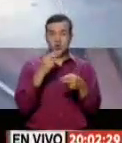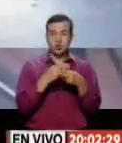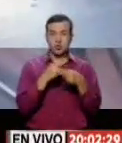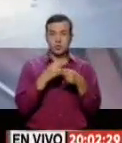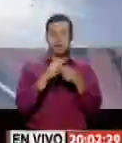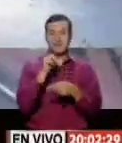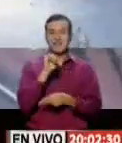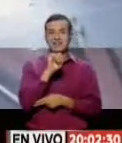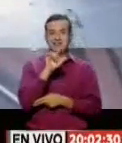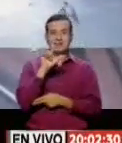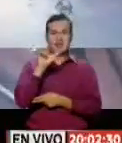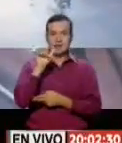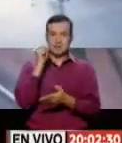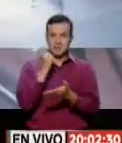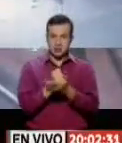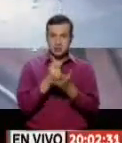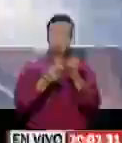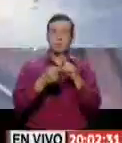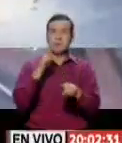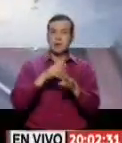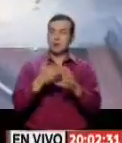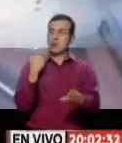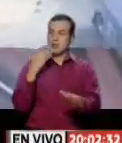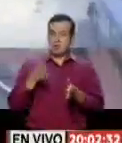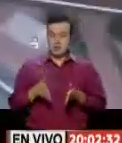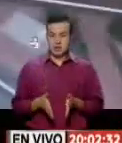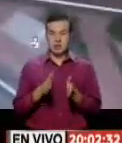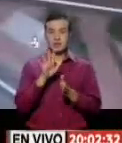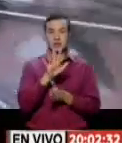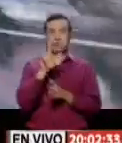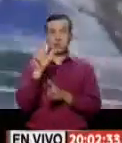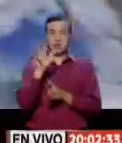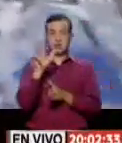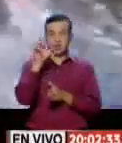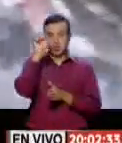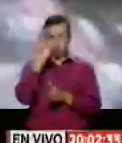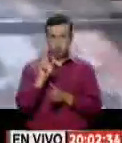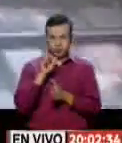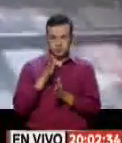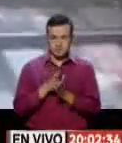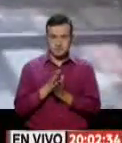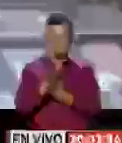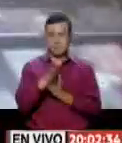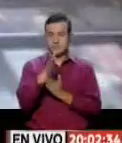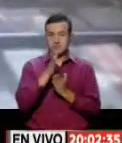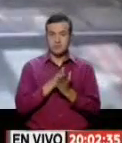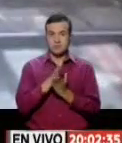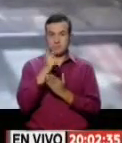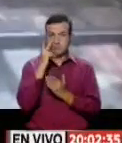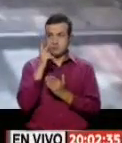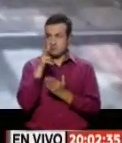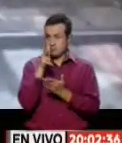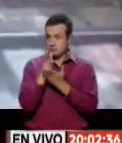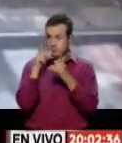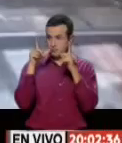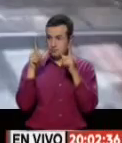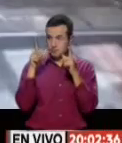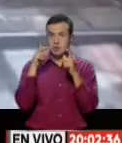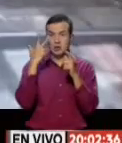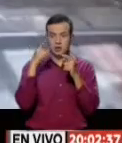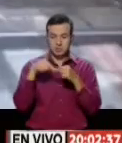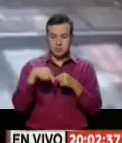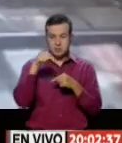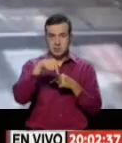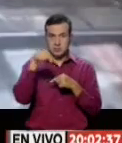Santander. El carro fue registrado por primera vez en la carretera 53 al sur de la ciudad. Por esa arteria se le detectó en imágenes en tres